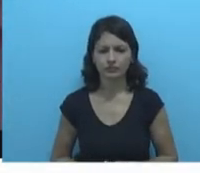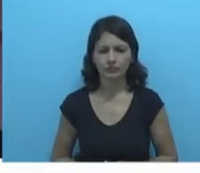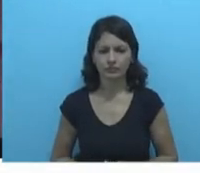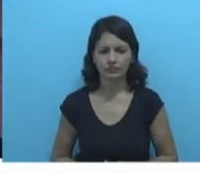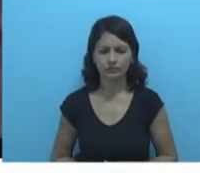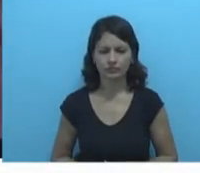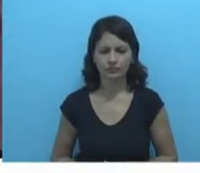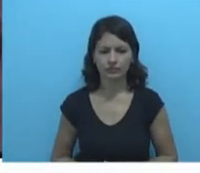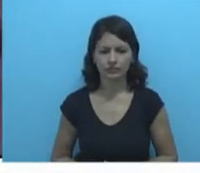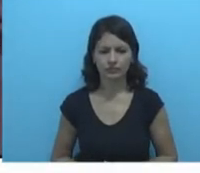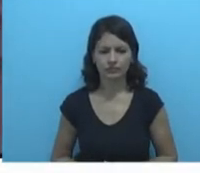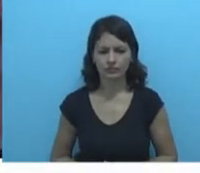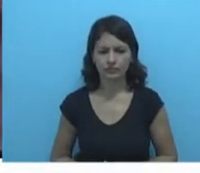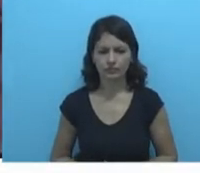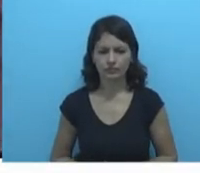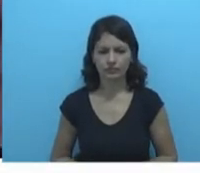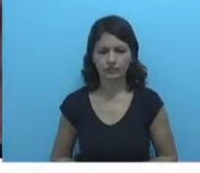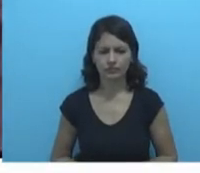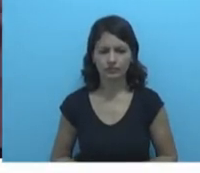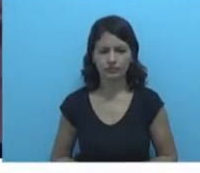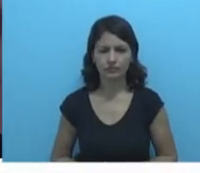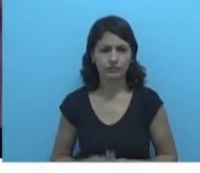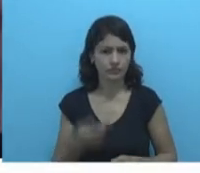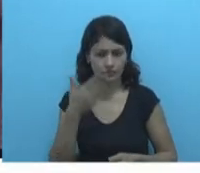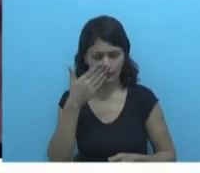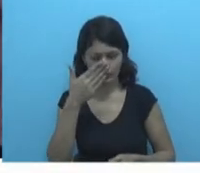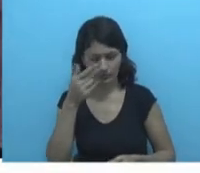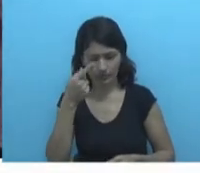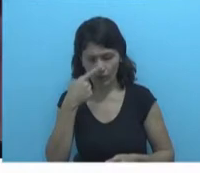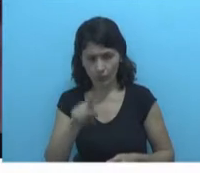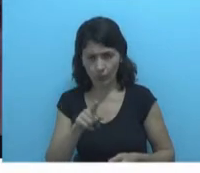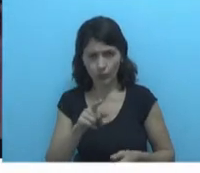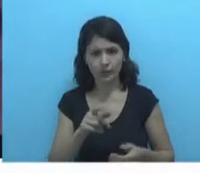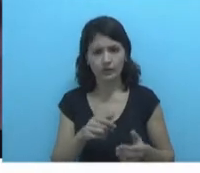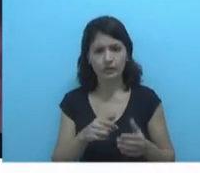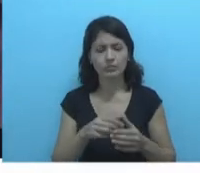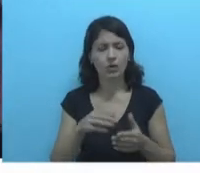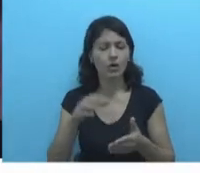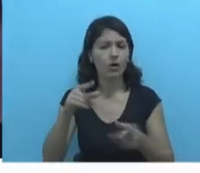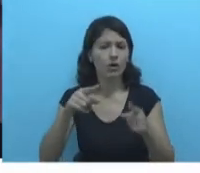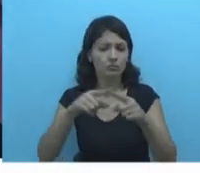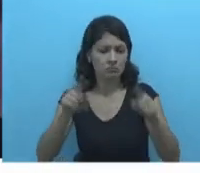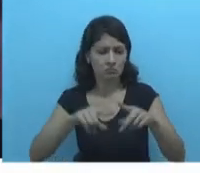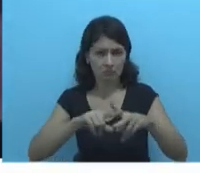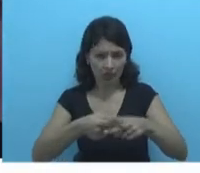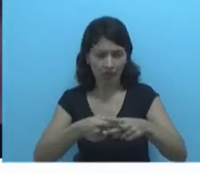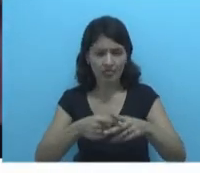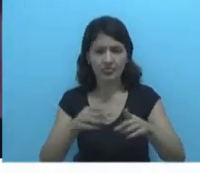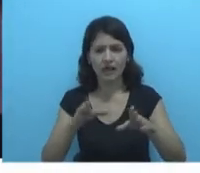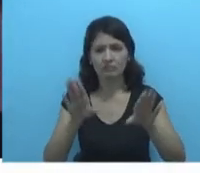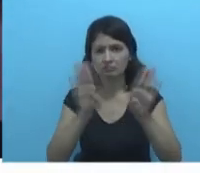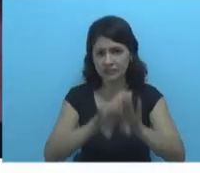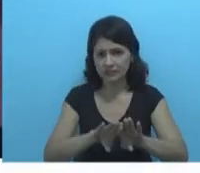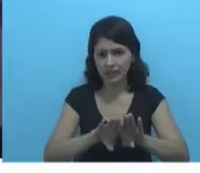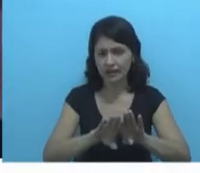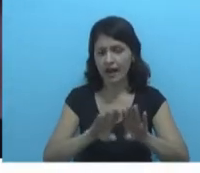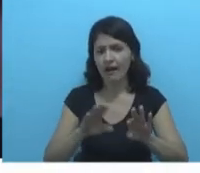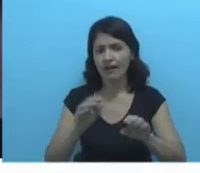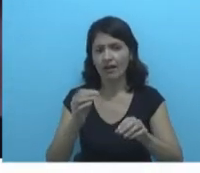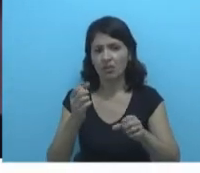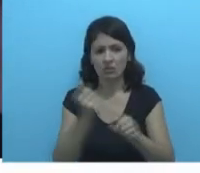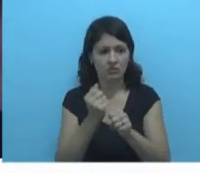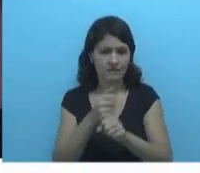Lo último, la planta permanece fuera de funcionamiento por la cerrada negativa del ministro, lo dice